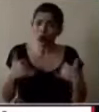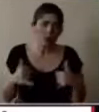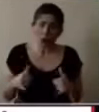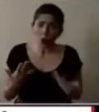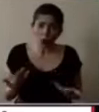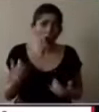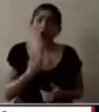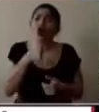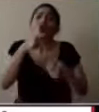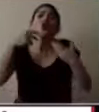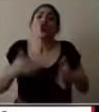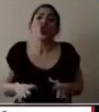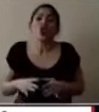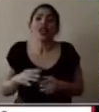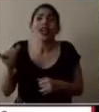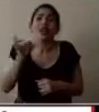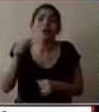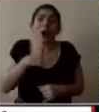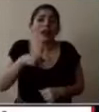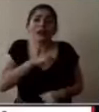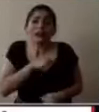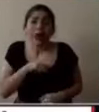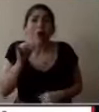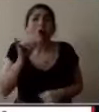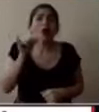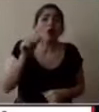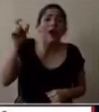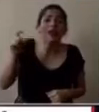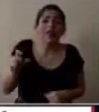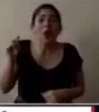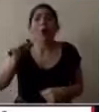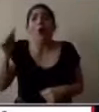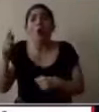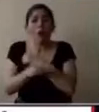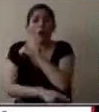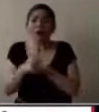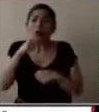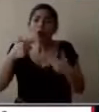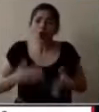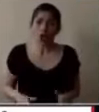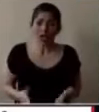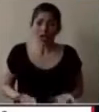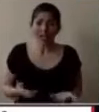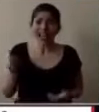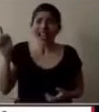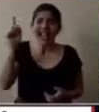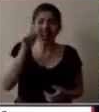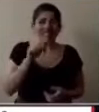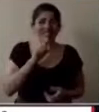No queremos terminar como España o como Italia o otros países que están en un verdadero infierno.